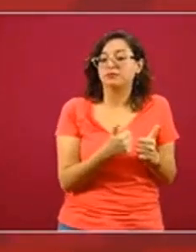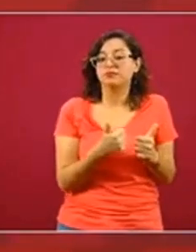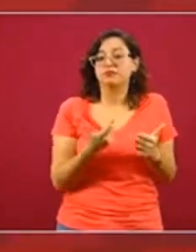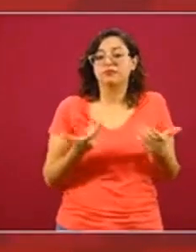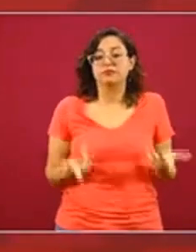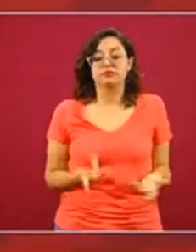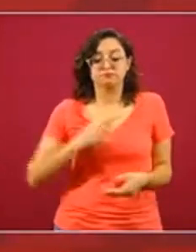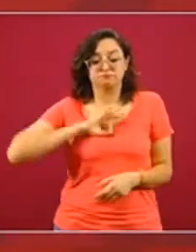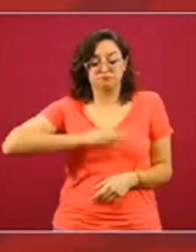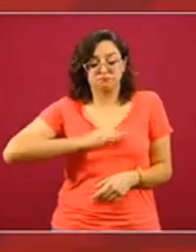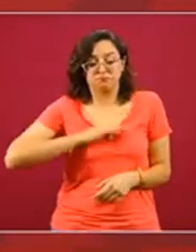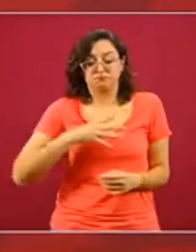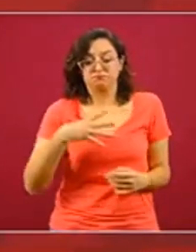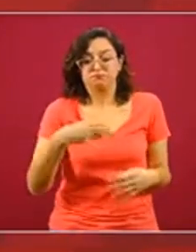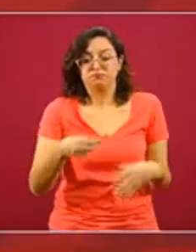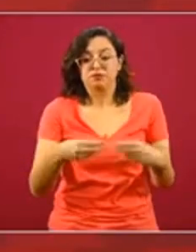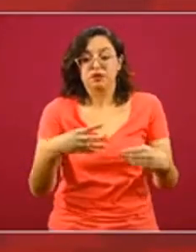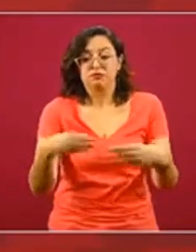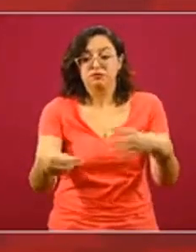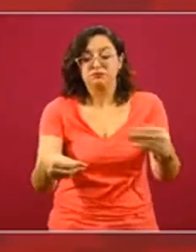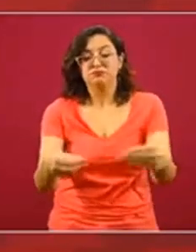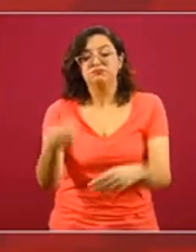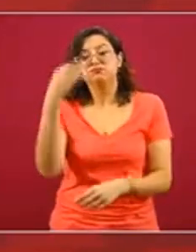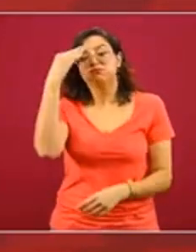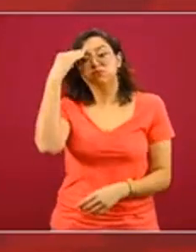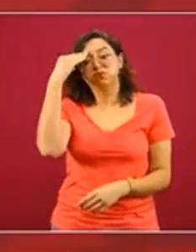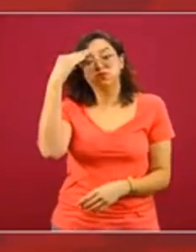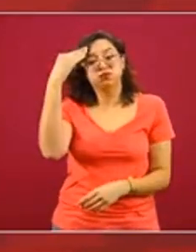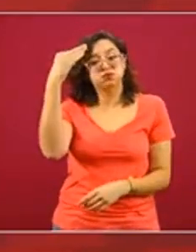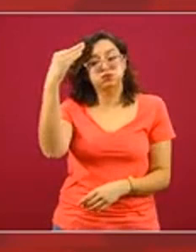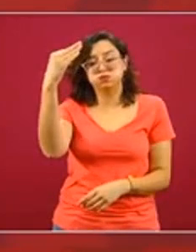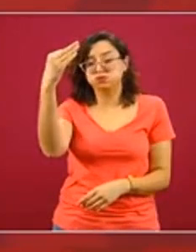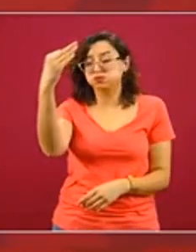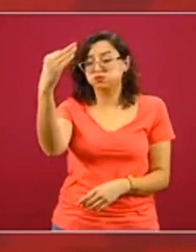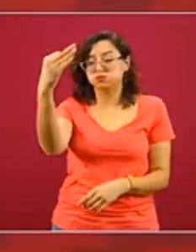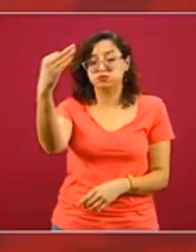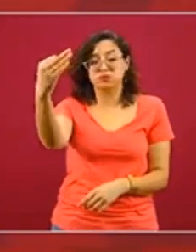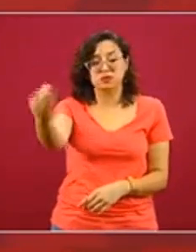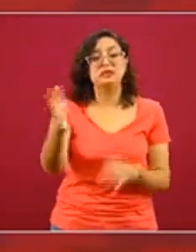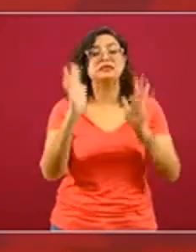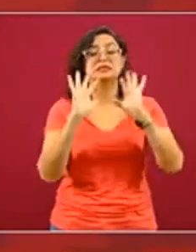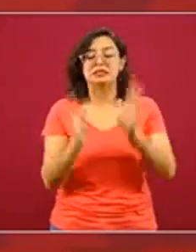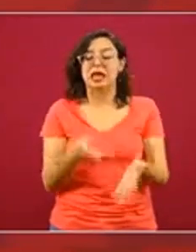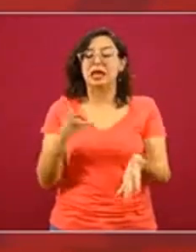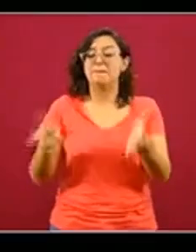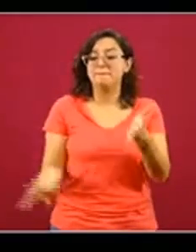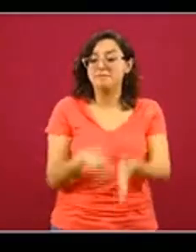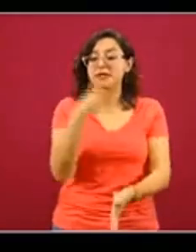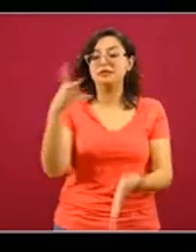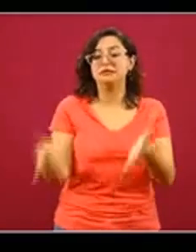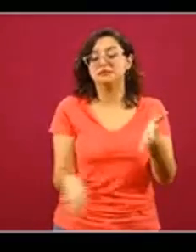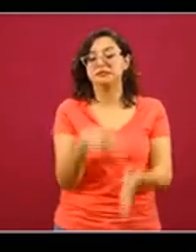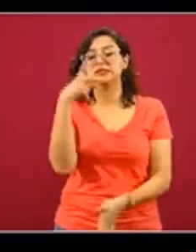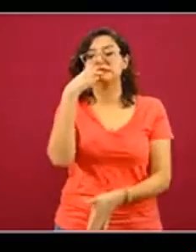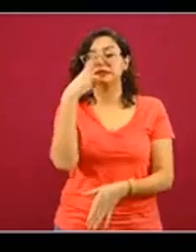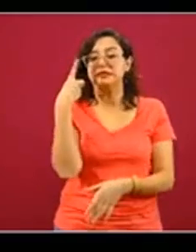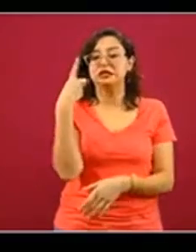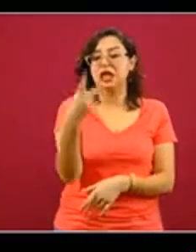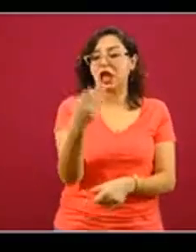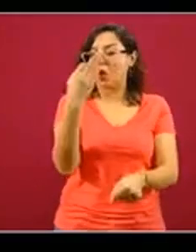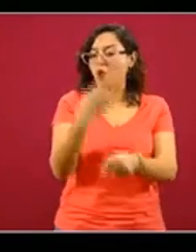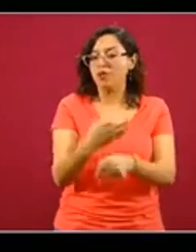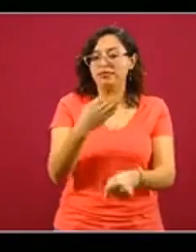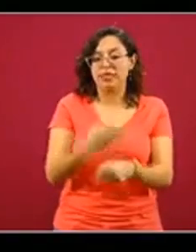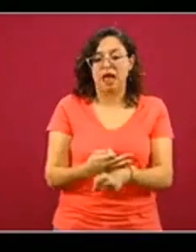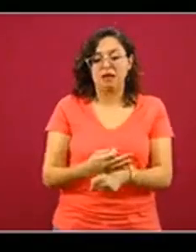epidemia que va a durar mucho. Ya hemos dicho que esta primera oleada o